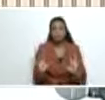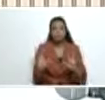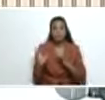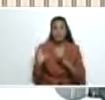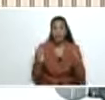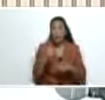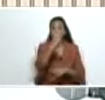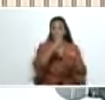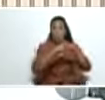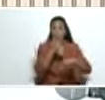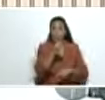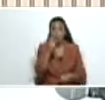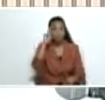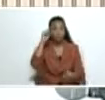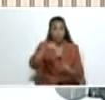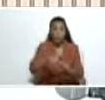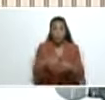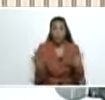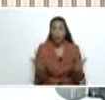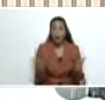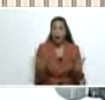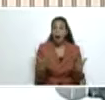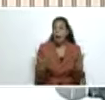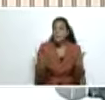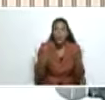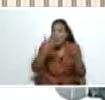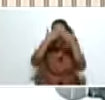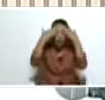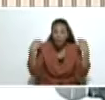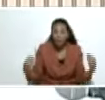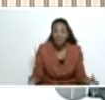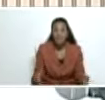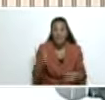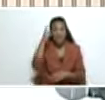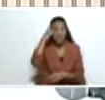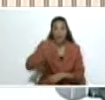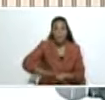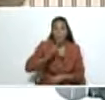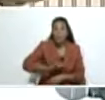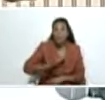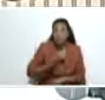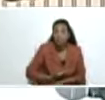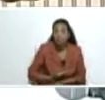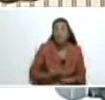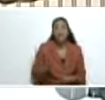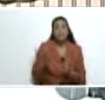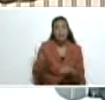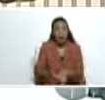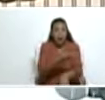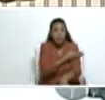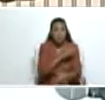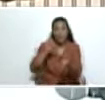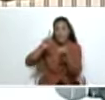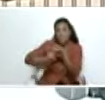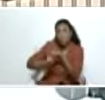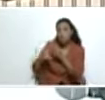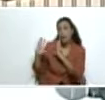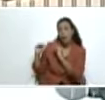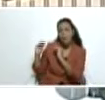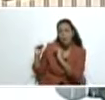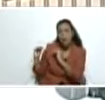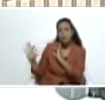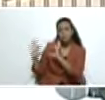en el 1x10, pero no puede pasar la fecha desapercibida. Venía hablando con Silita,